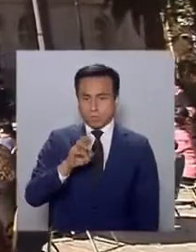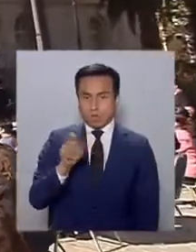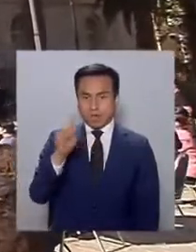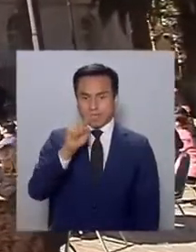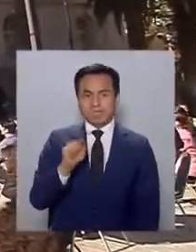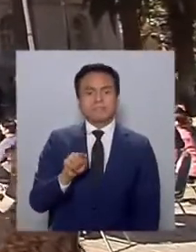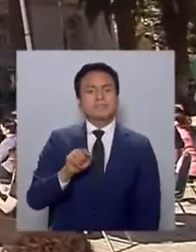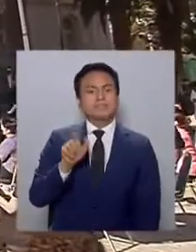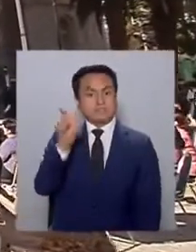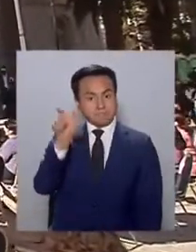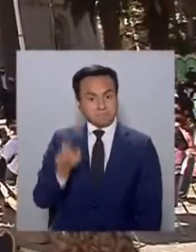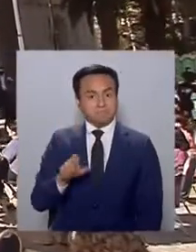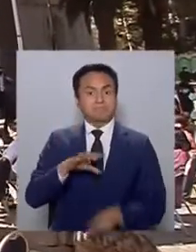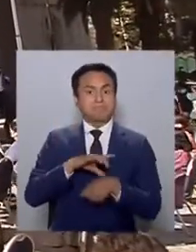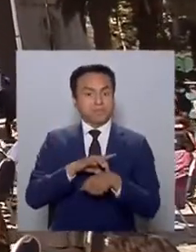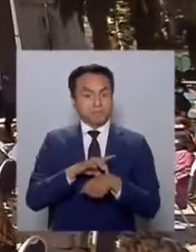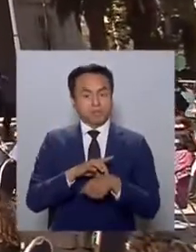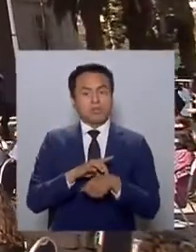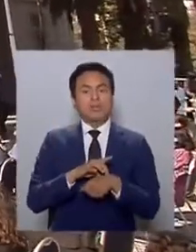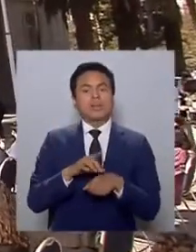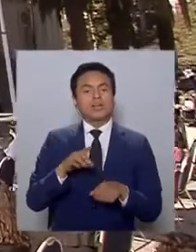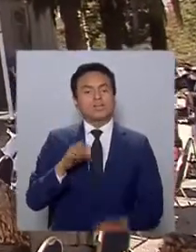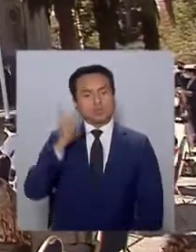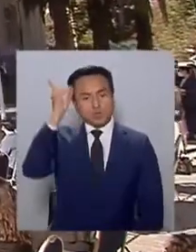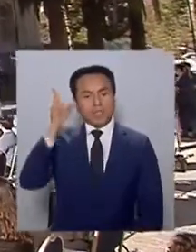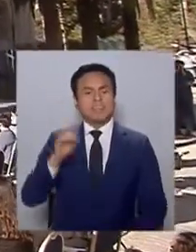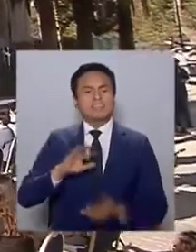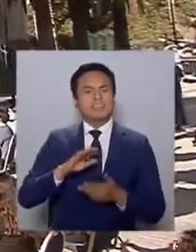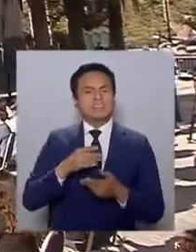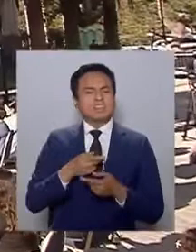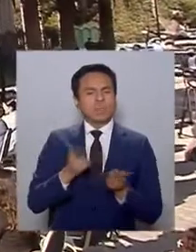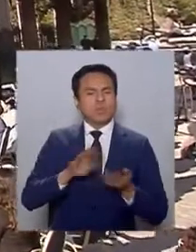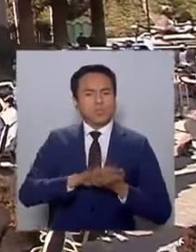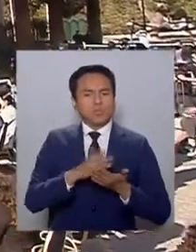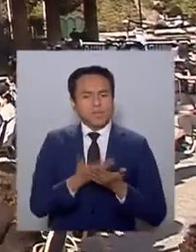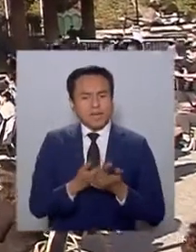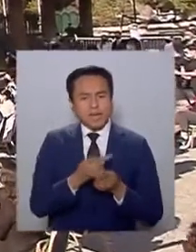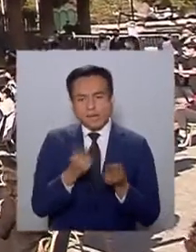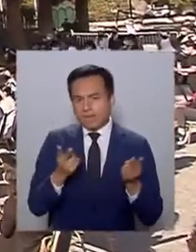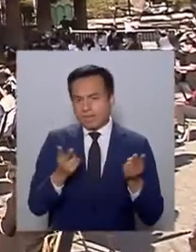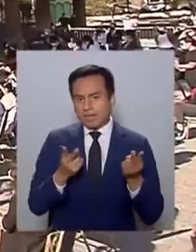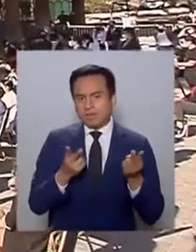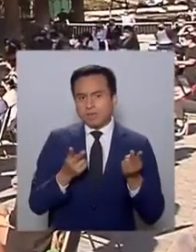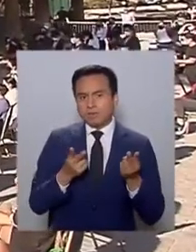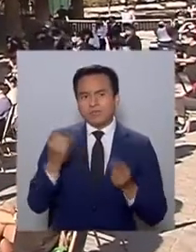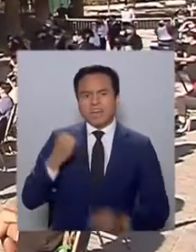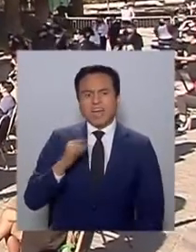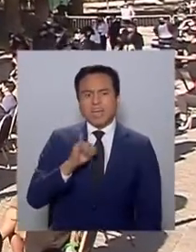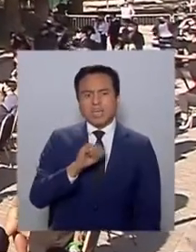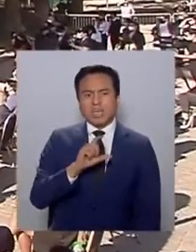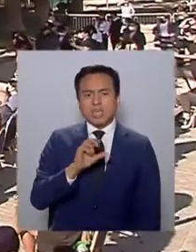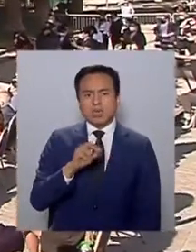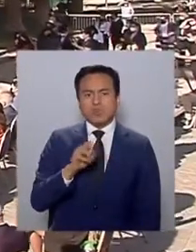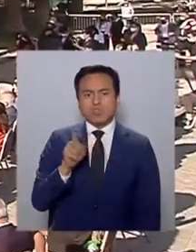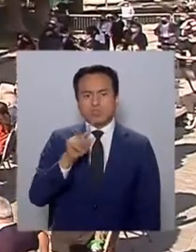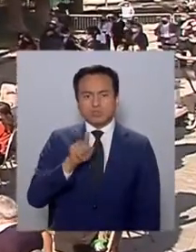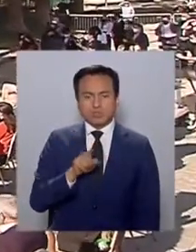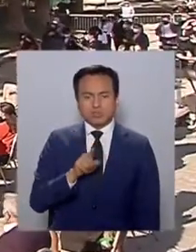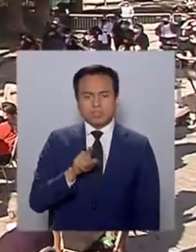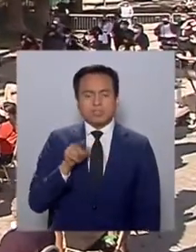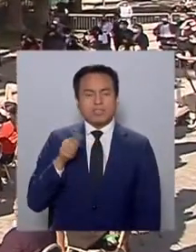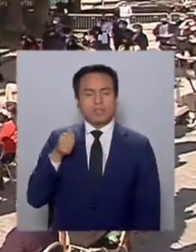Janet Vega es médica, doctora en salud pública en la Universidad de Illinois. Fue directora